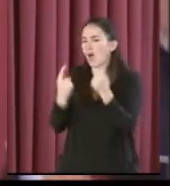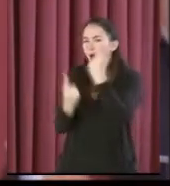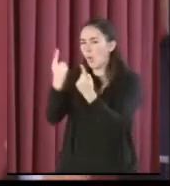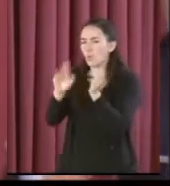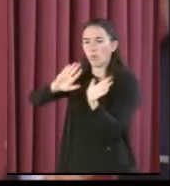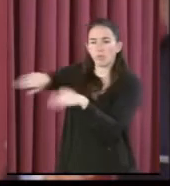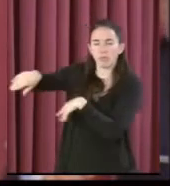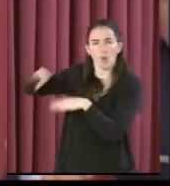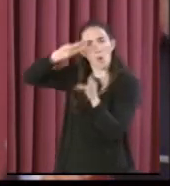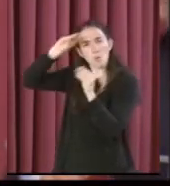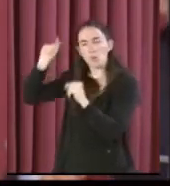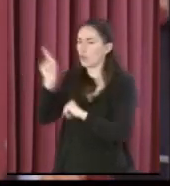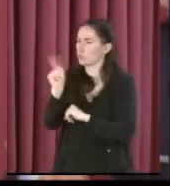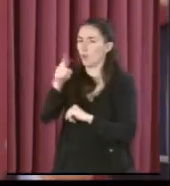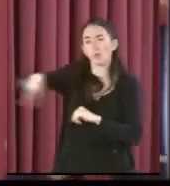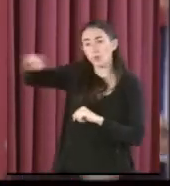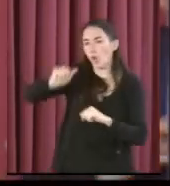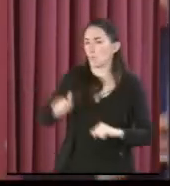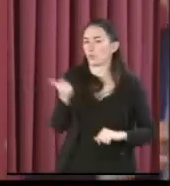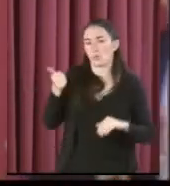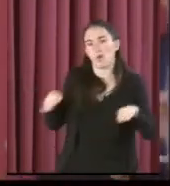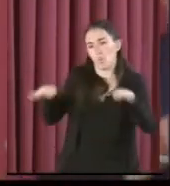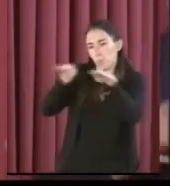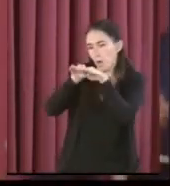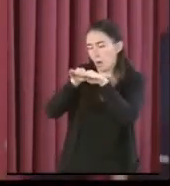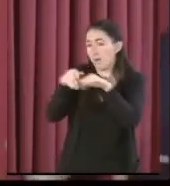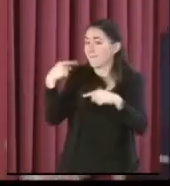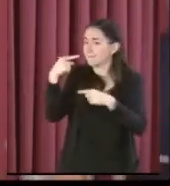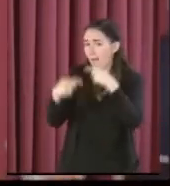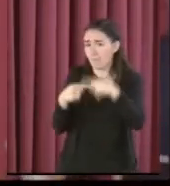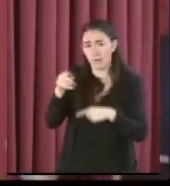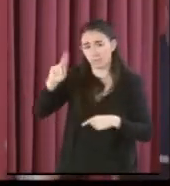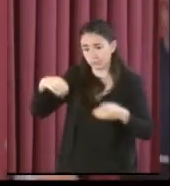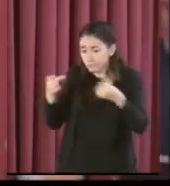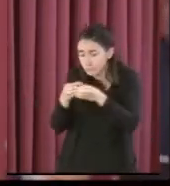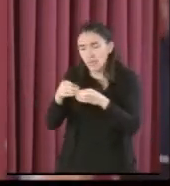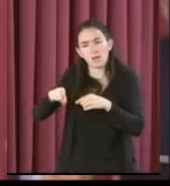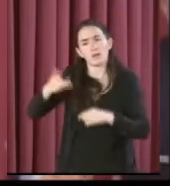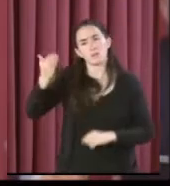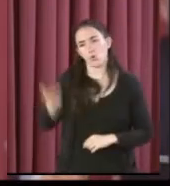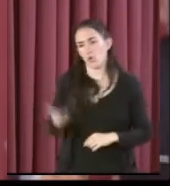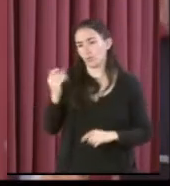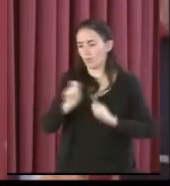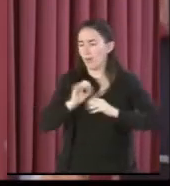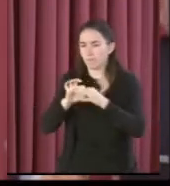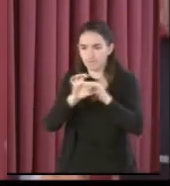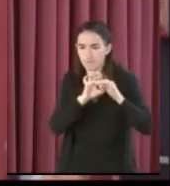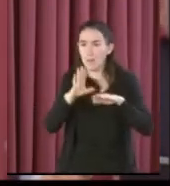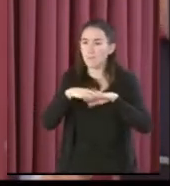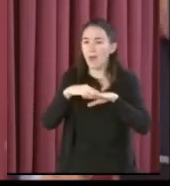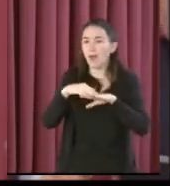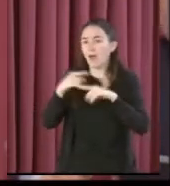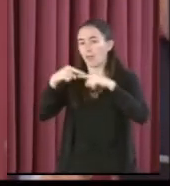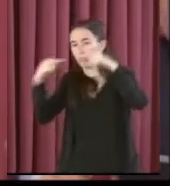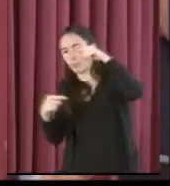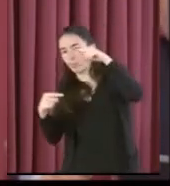tenemos las mismas oportunidades, donde la familia juega un papel de cohesión determinante ante el gran desafío de la lucha contra la desigualdad